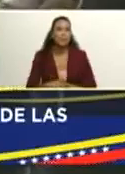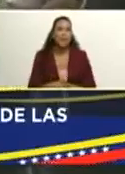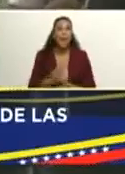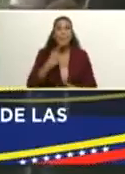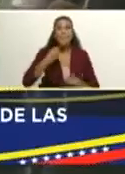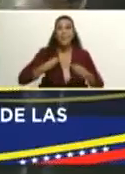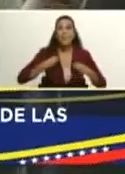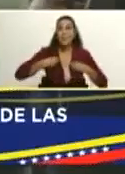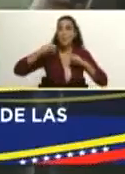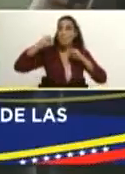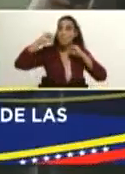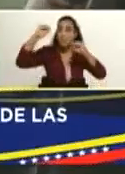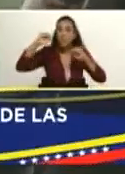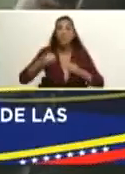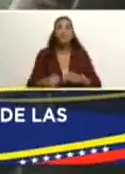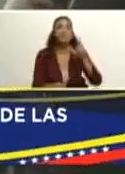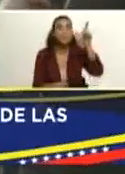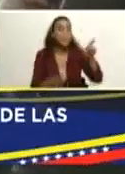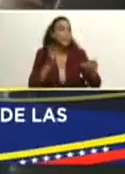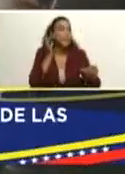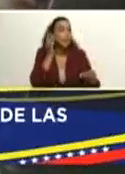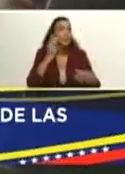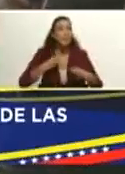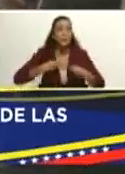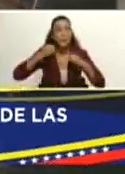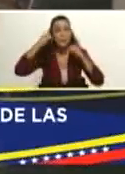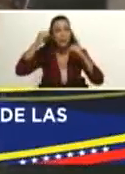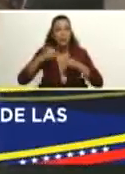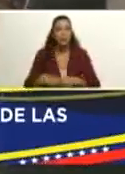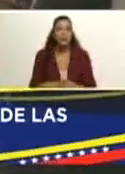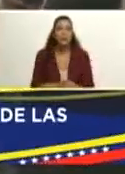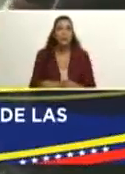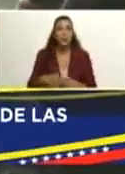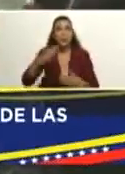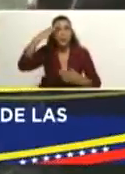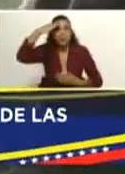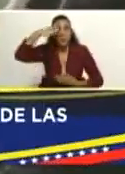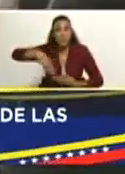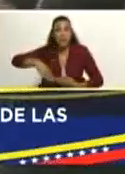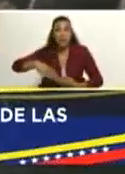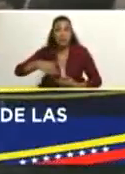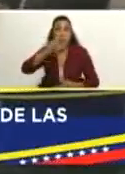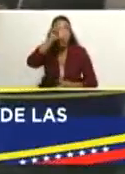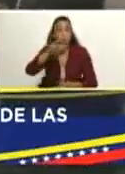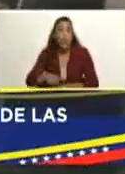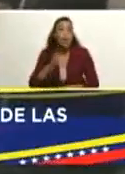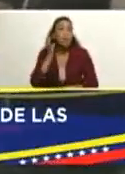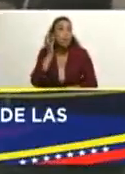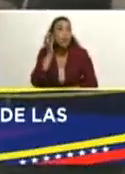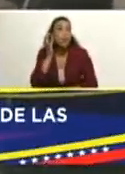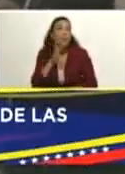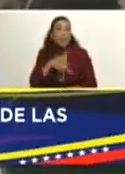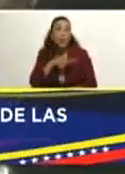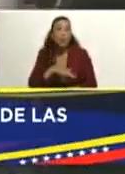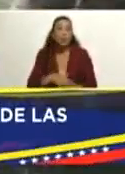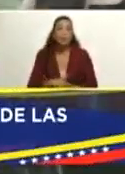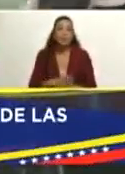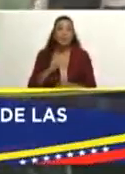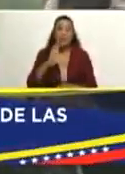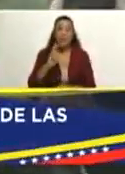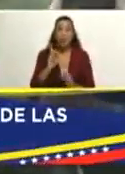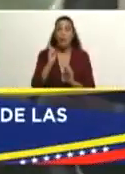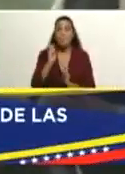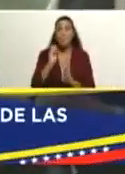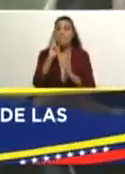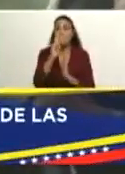Viviremos y venceremos. Viviremos y venceremos. Aquí está Mila, una soldada de la patria. Peña, ¿de dónde es? Deme un